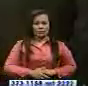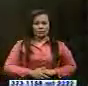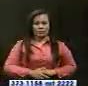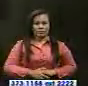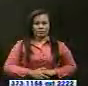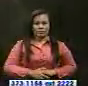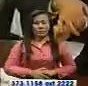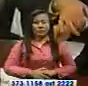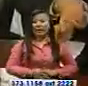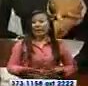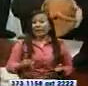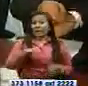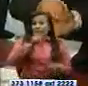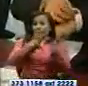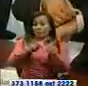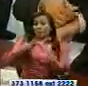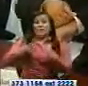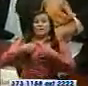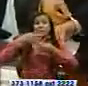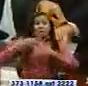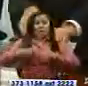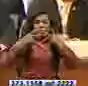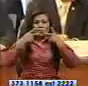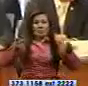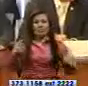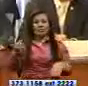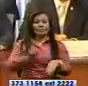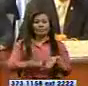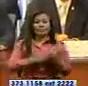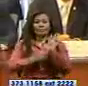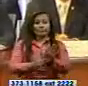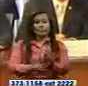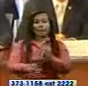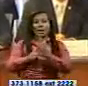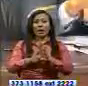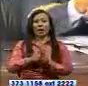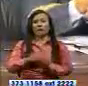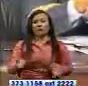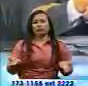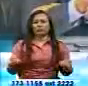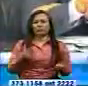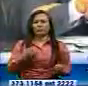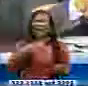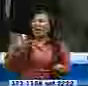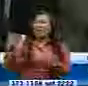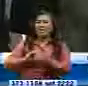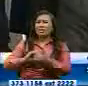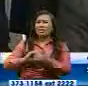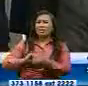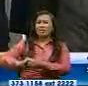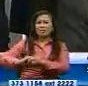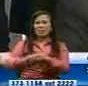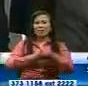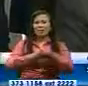querían tener la certeza de su publicación oficial y entonces se enfilaron ante la nueva ley solidaria lo que se está